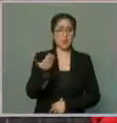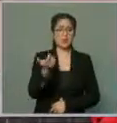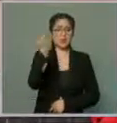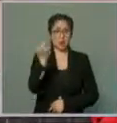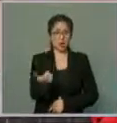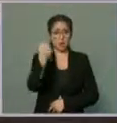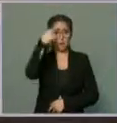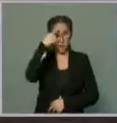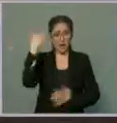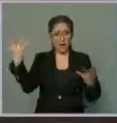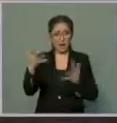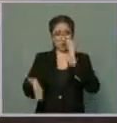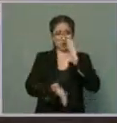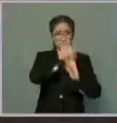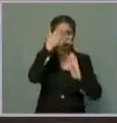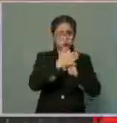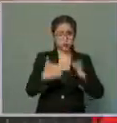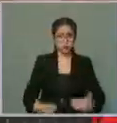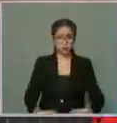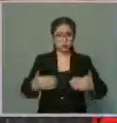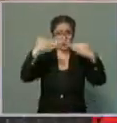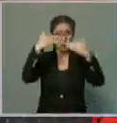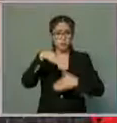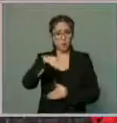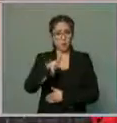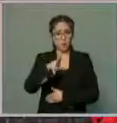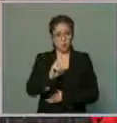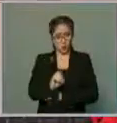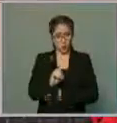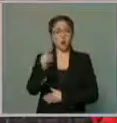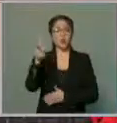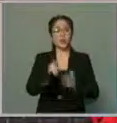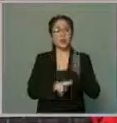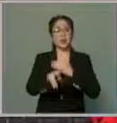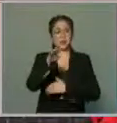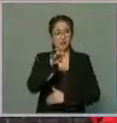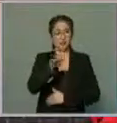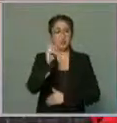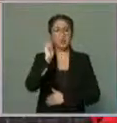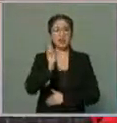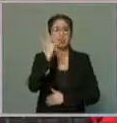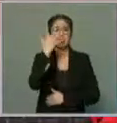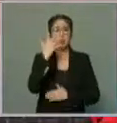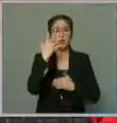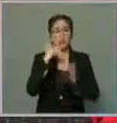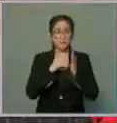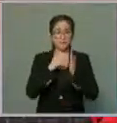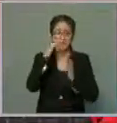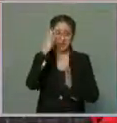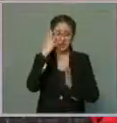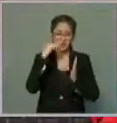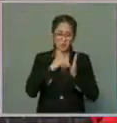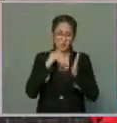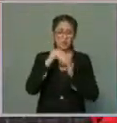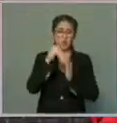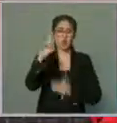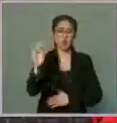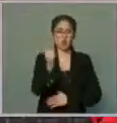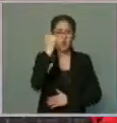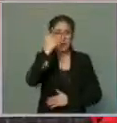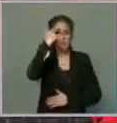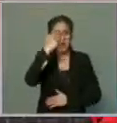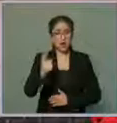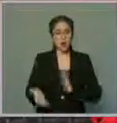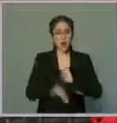el muro, y en esta ocasión, para 2019, había pedido $5,000 millones para construir este muro, lo cual, es